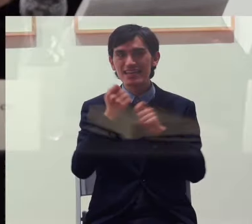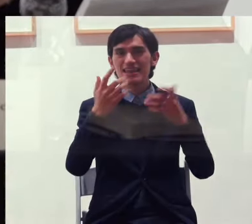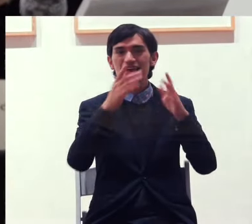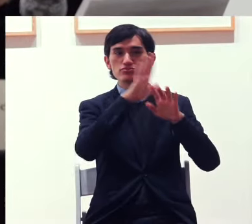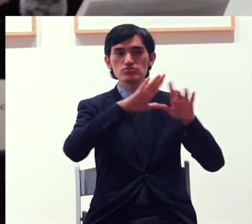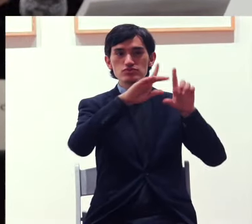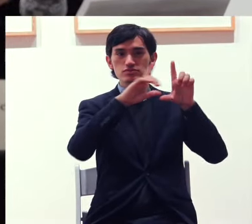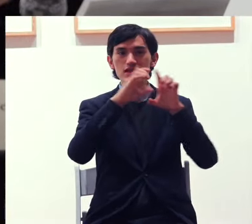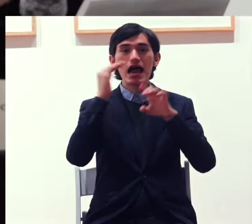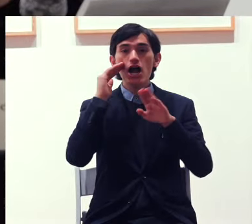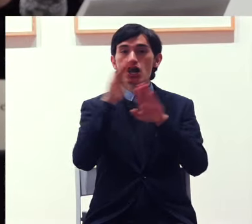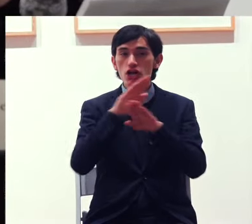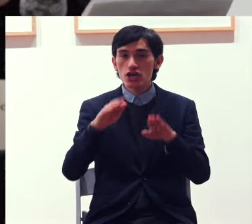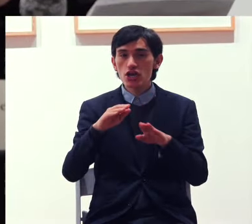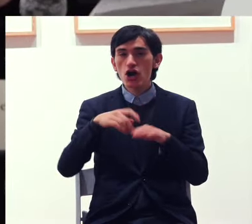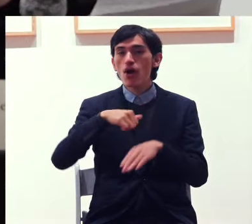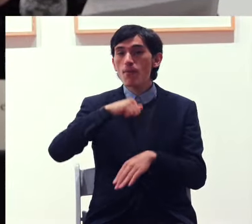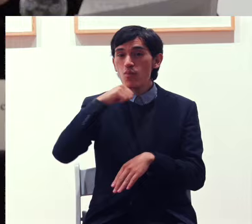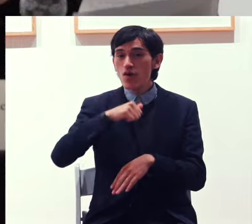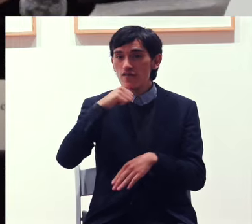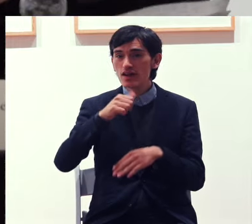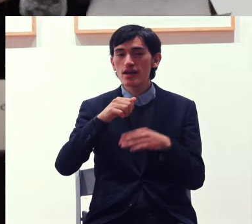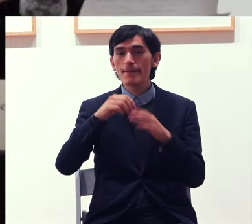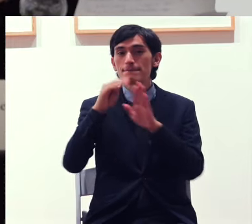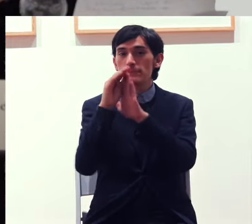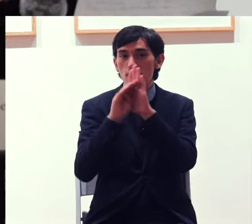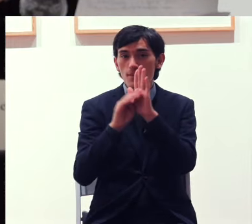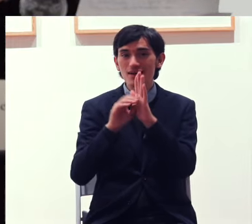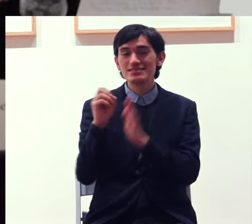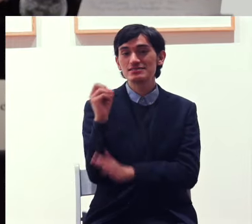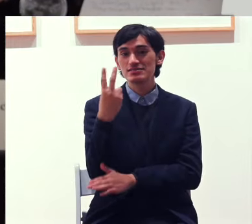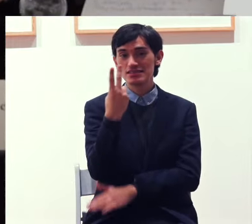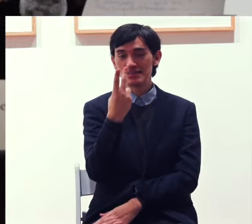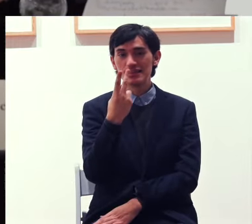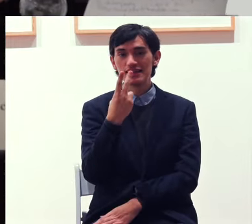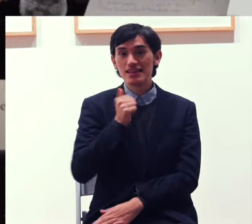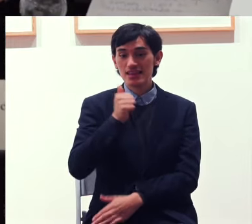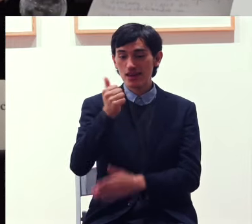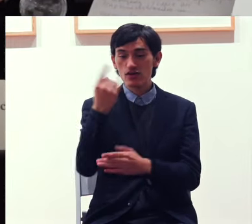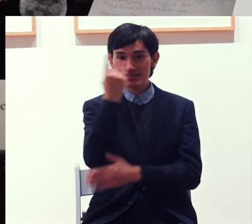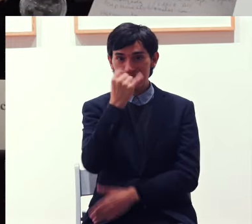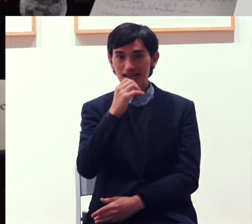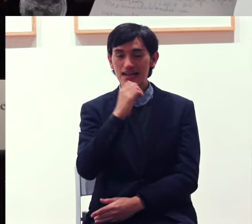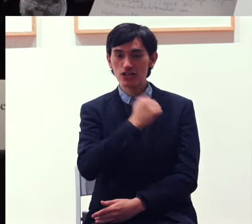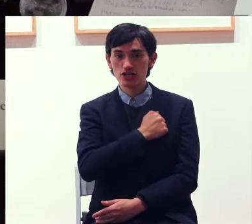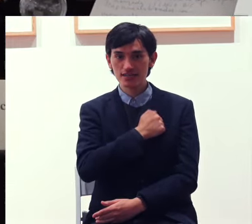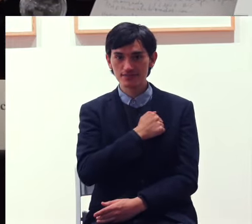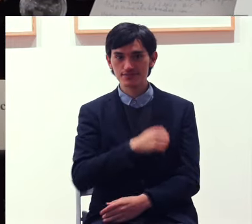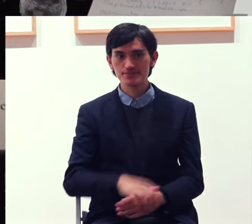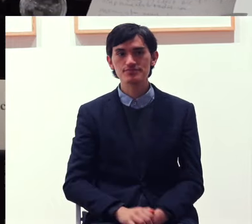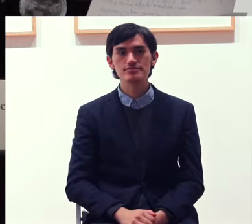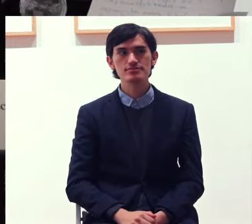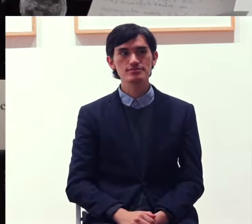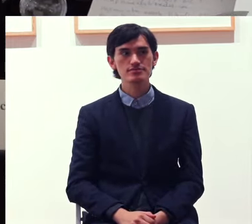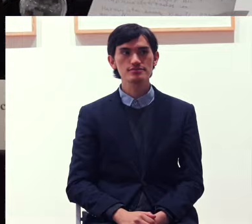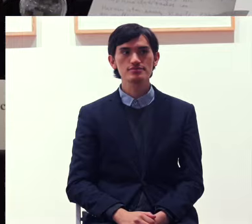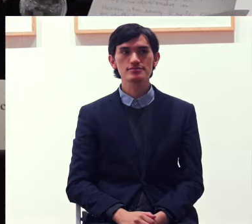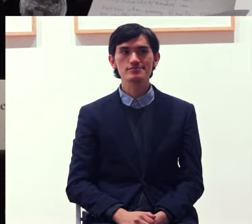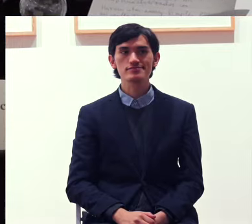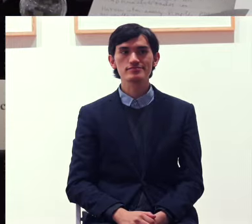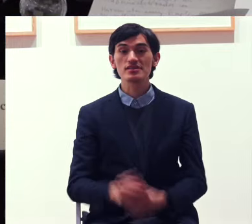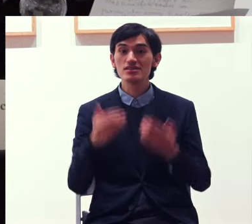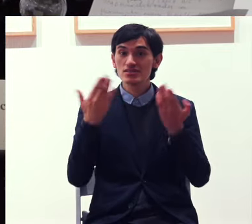dirige y crea un taller de grabado para los niños de extrema pobreza en el programa de Nueva Pedagogía de la Vicerrectoría de la Universidad Católica, en la población Nueva